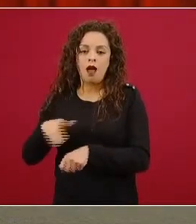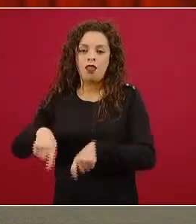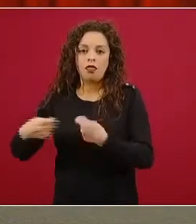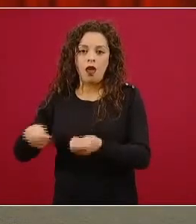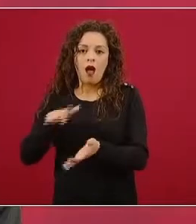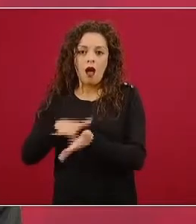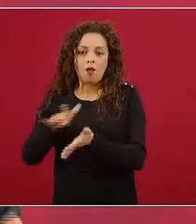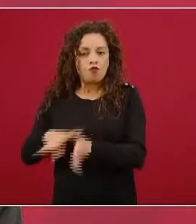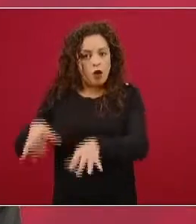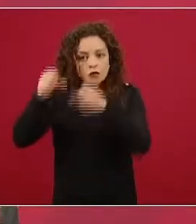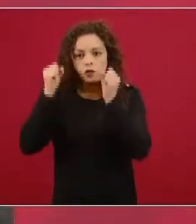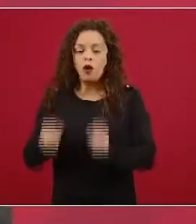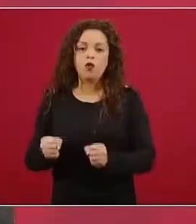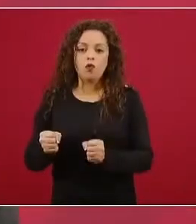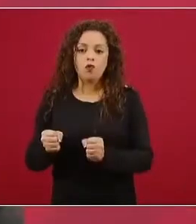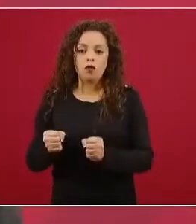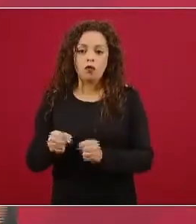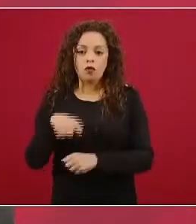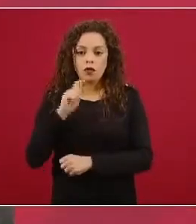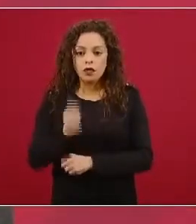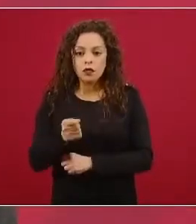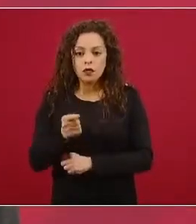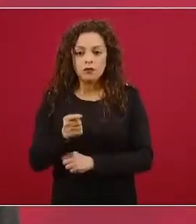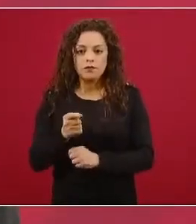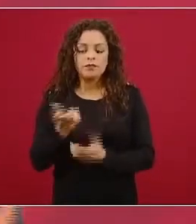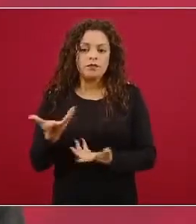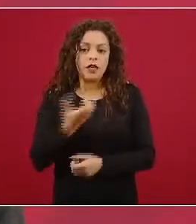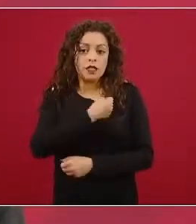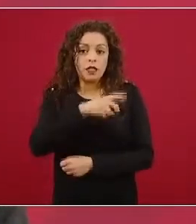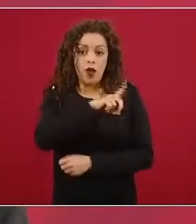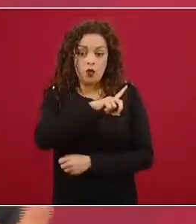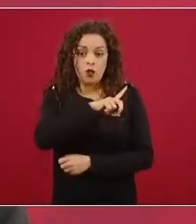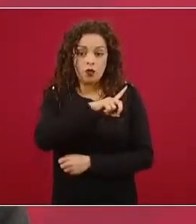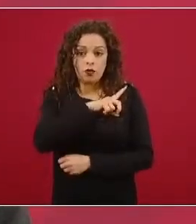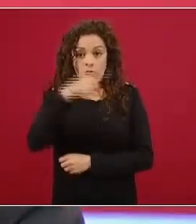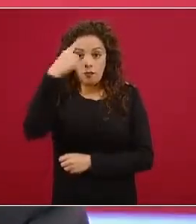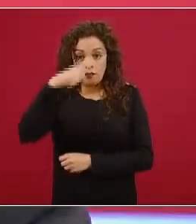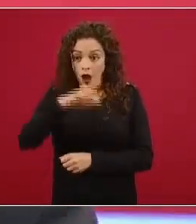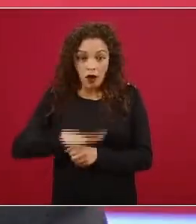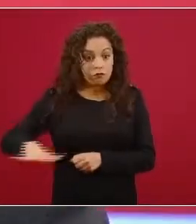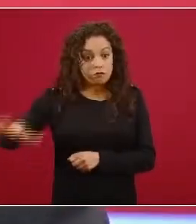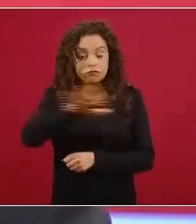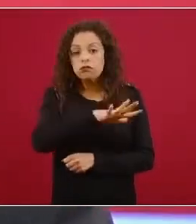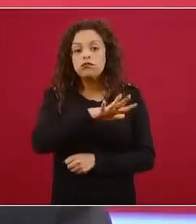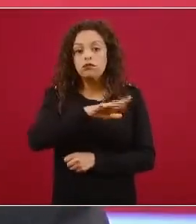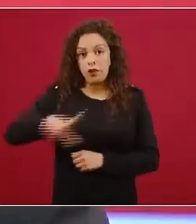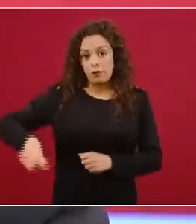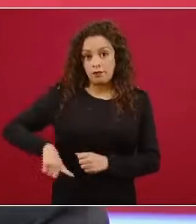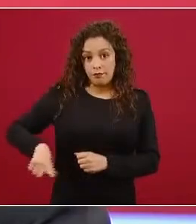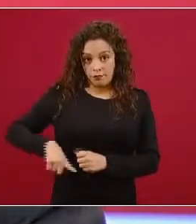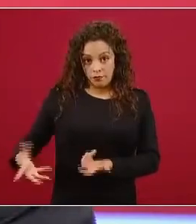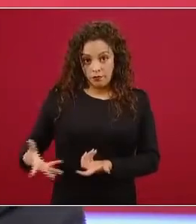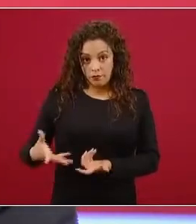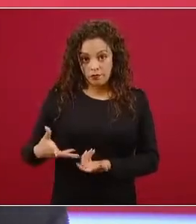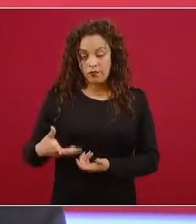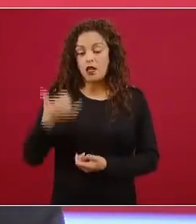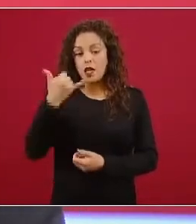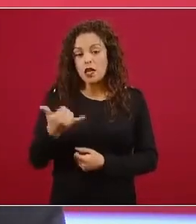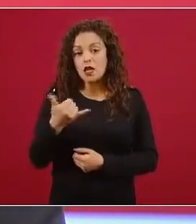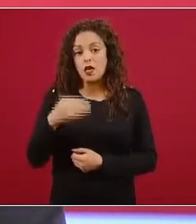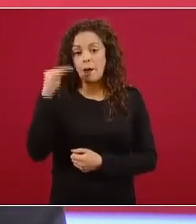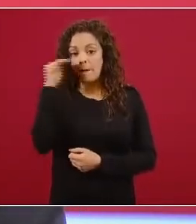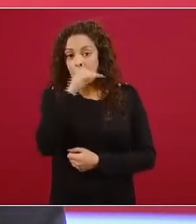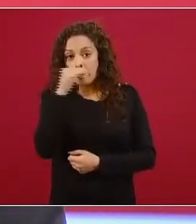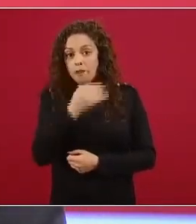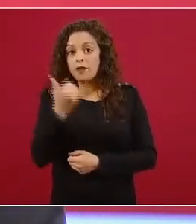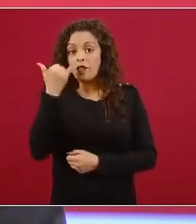para garantizar un sistema de salud público, gratuito, de cobertura universal y desde luego con